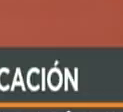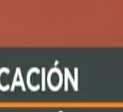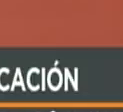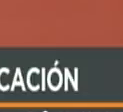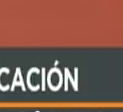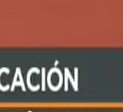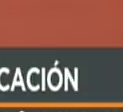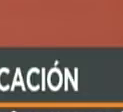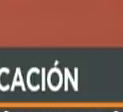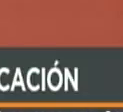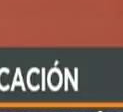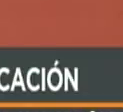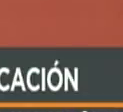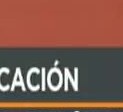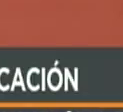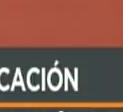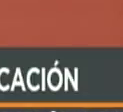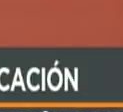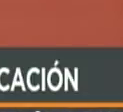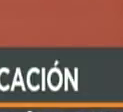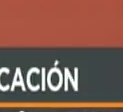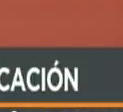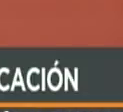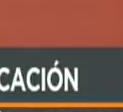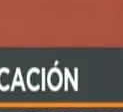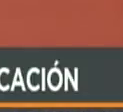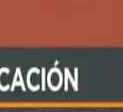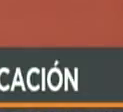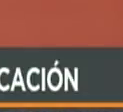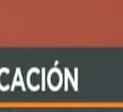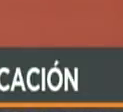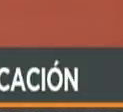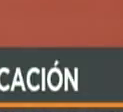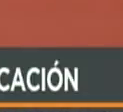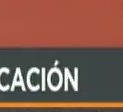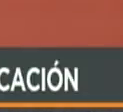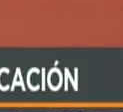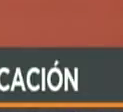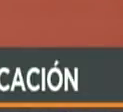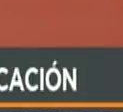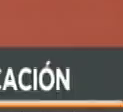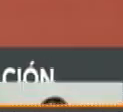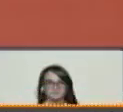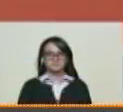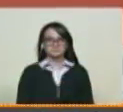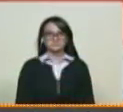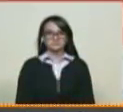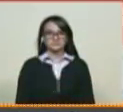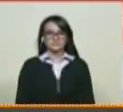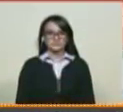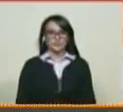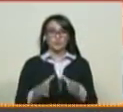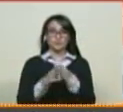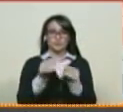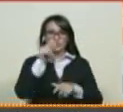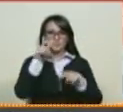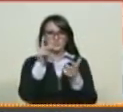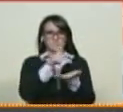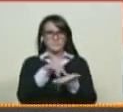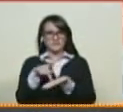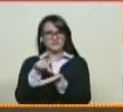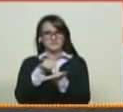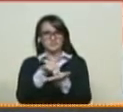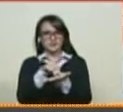todos capturados, todos los autores materiales del hecho, señalan que fueron entrenados en una